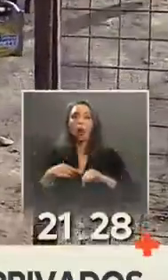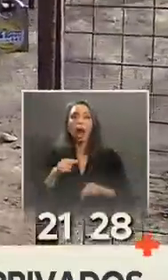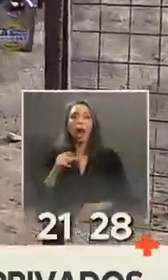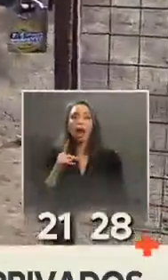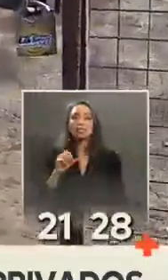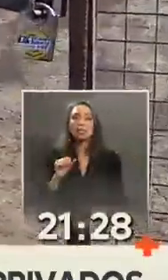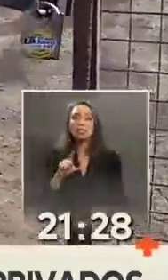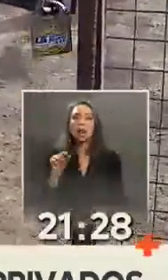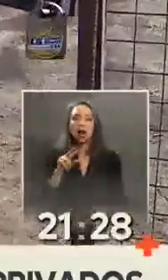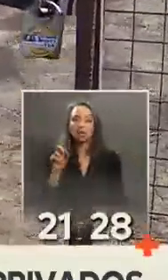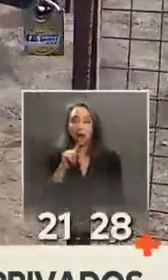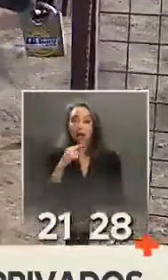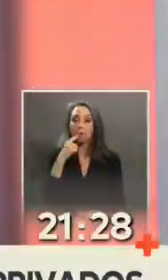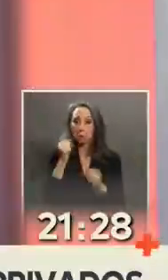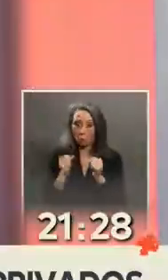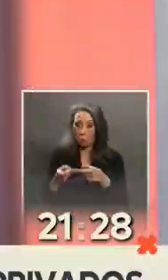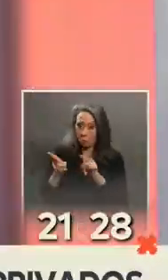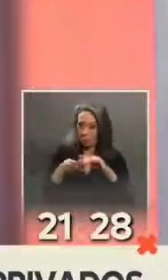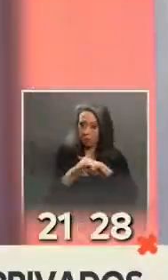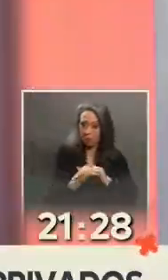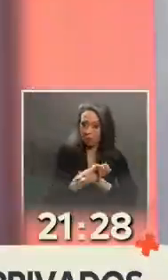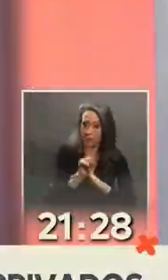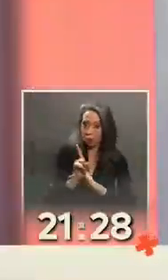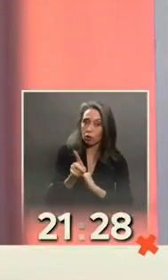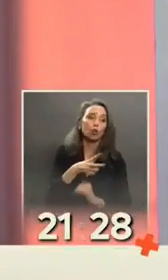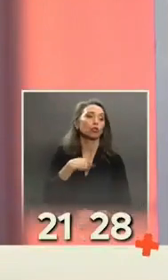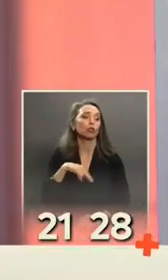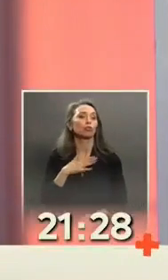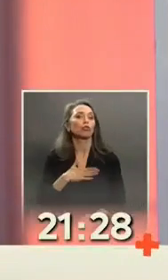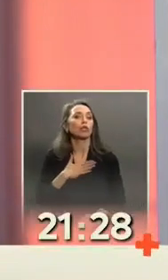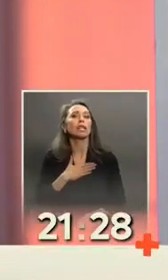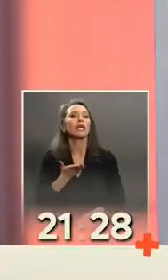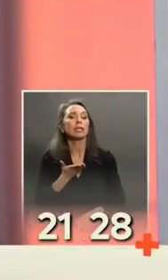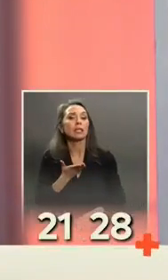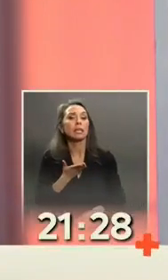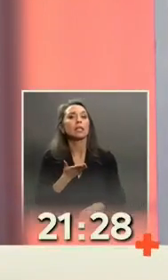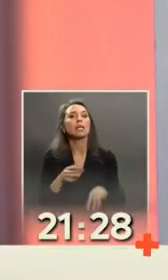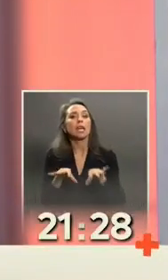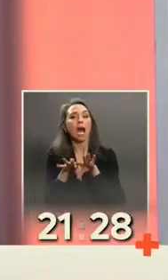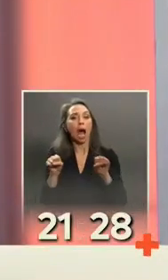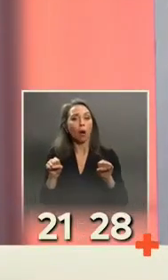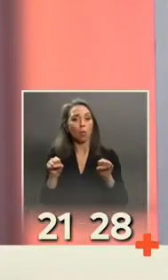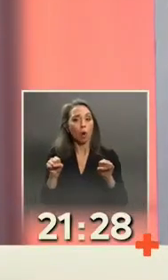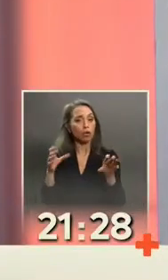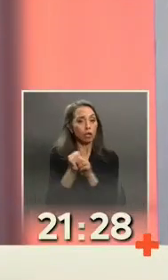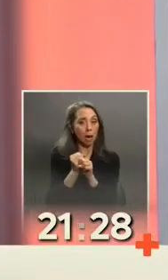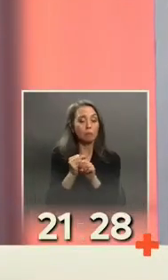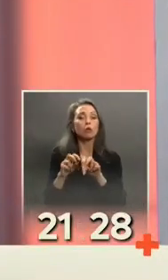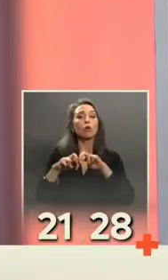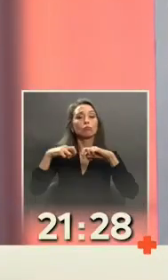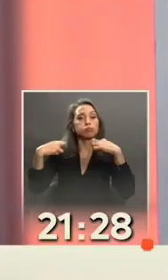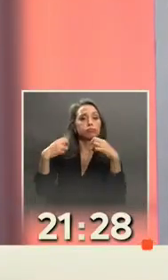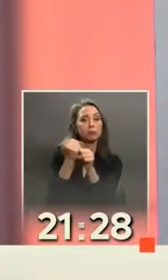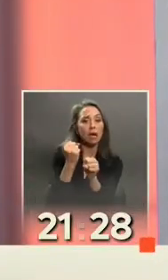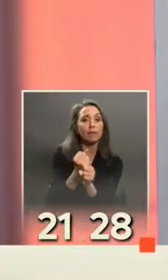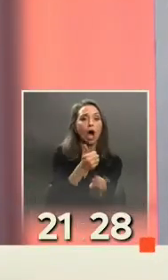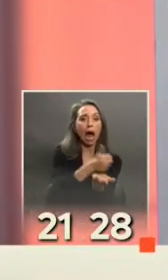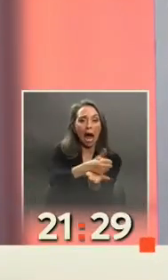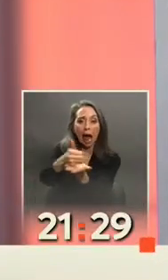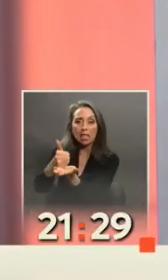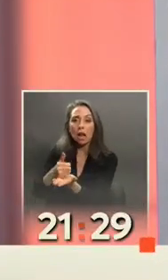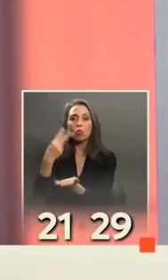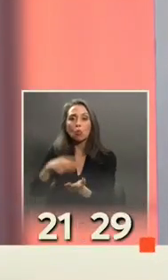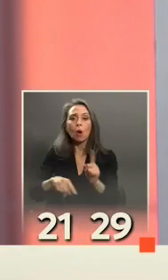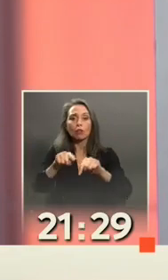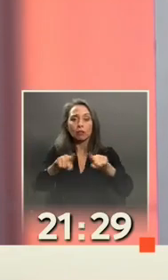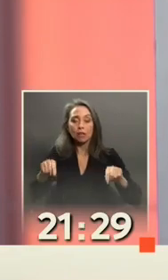está permitido su acceso... Y nosotros lo que queremos hacer es poder llegar a acuerdos rápido en una mesa de trabajo que estamos con los alcaldes, con los propietarios, la sociedad